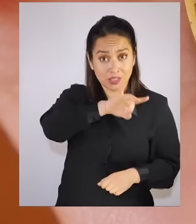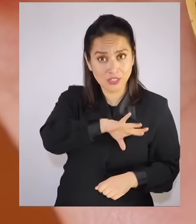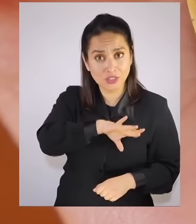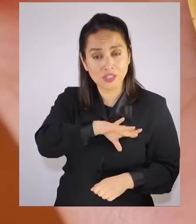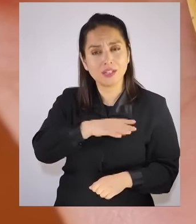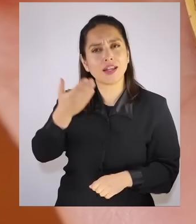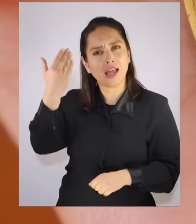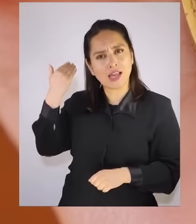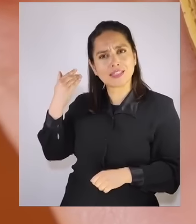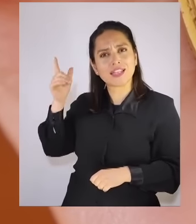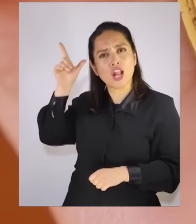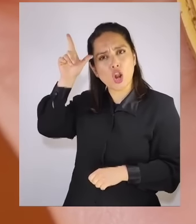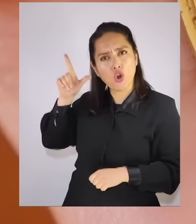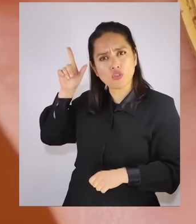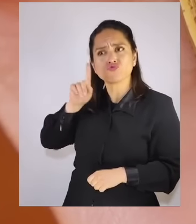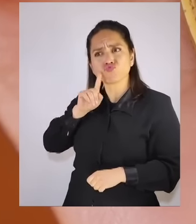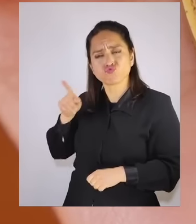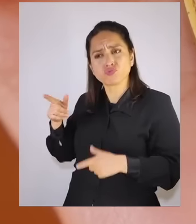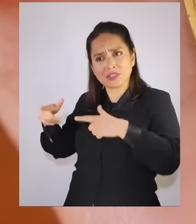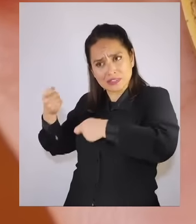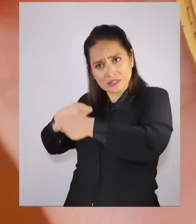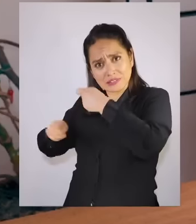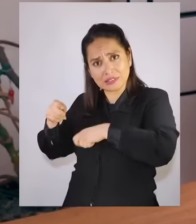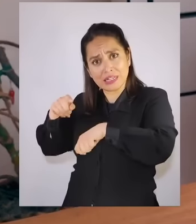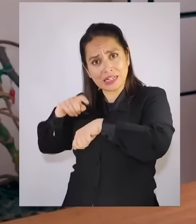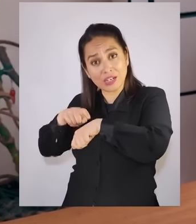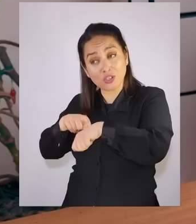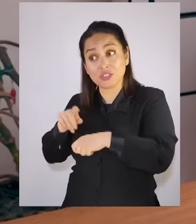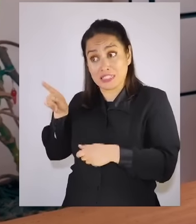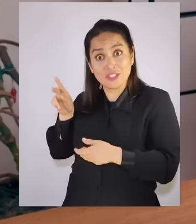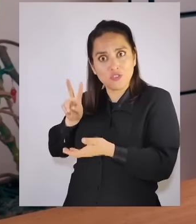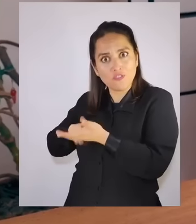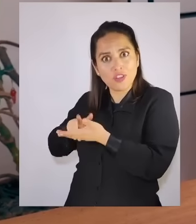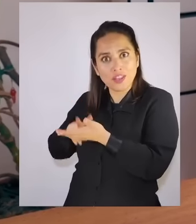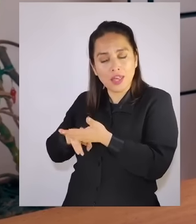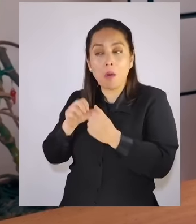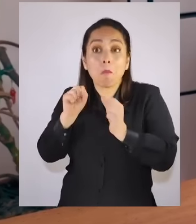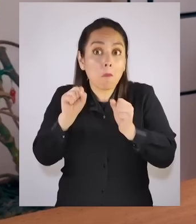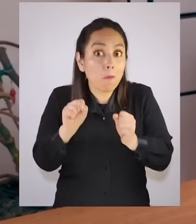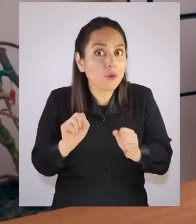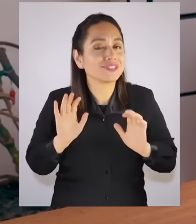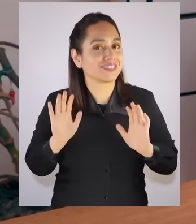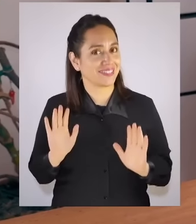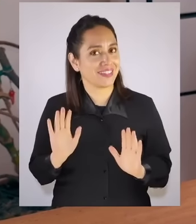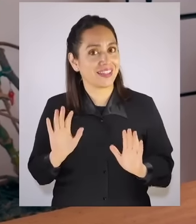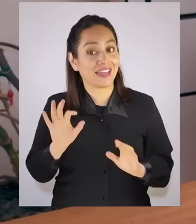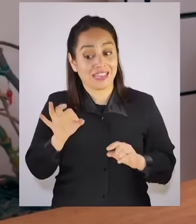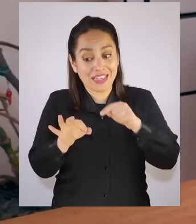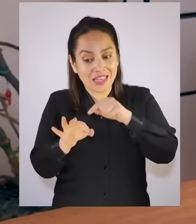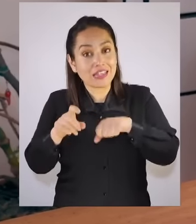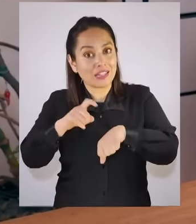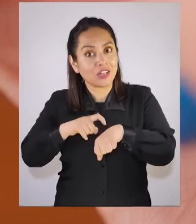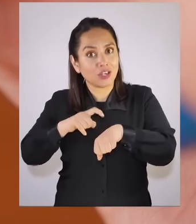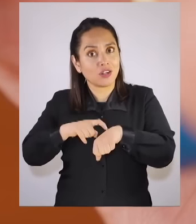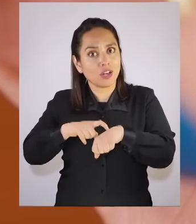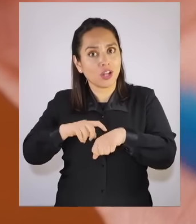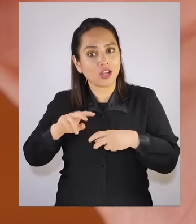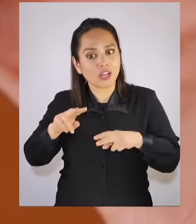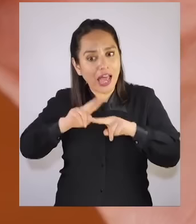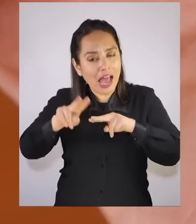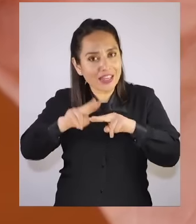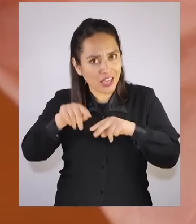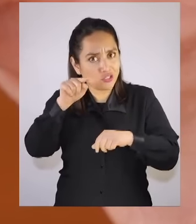relojería en Londres. Pero si eso fuera cierto, hay una posibilidad que este reloj haya sido fabricado por